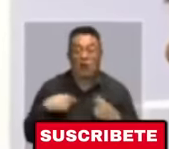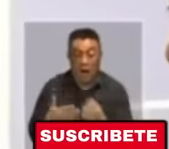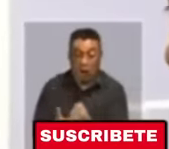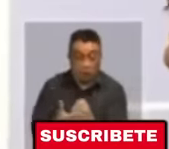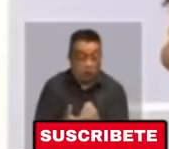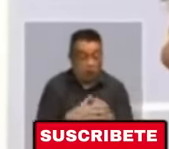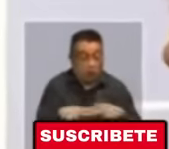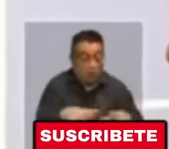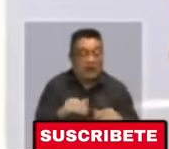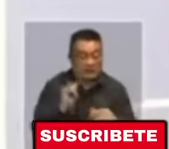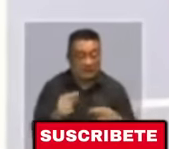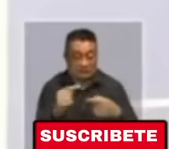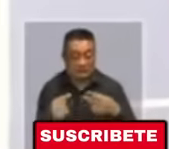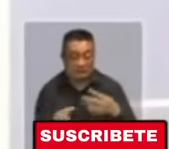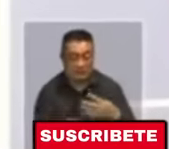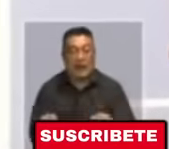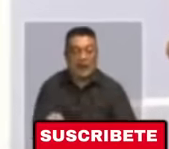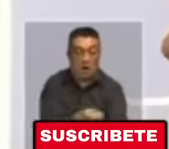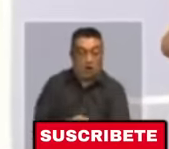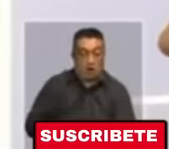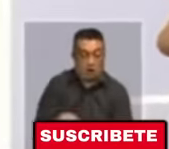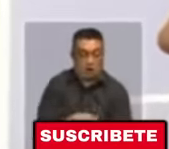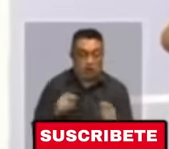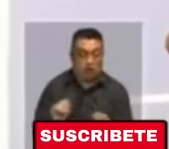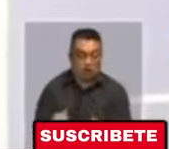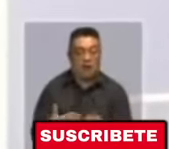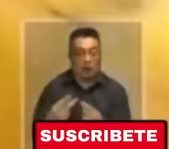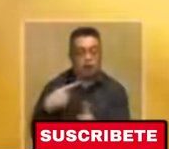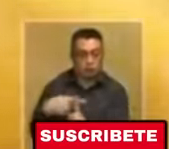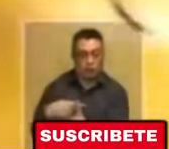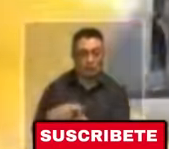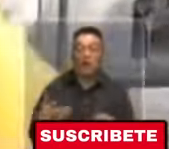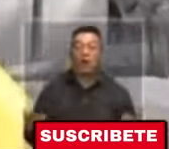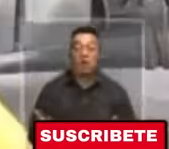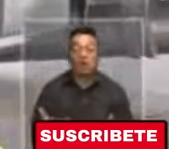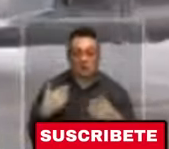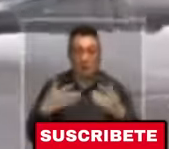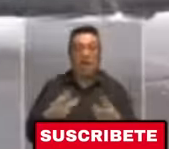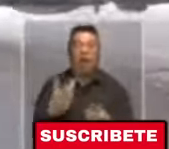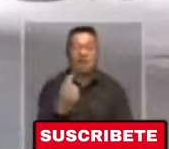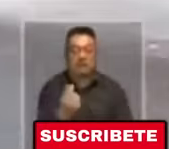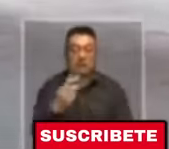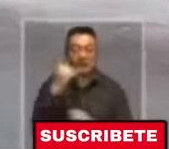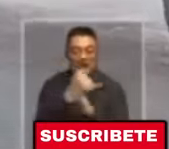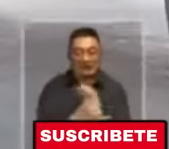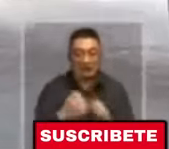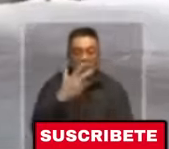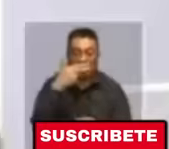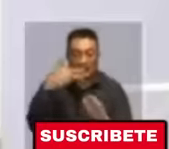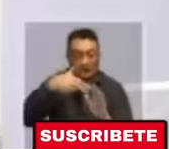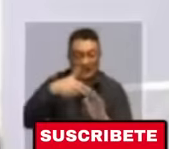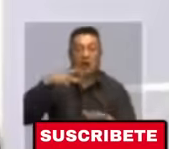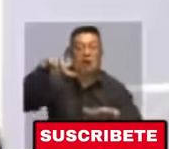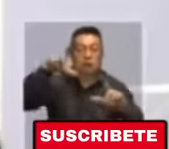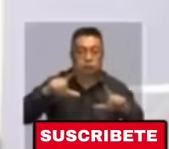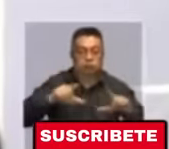cierto lo que es la situación macroeconómica también nos va a ayudar el que han estado cayendo los precios internacionales de los combustibles ha